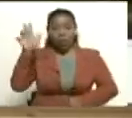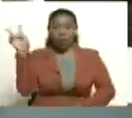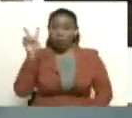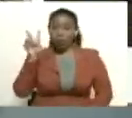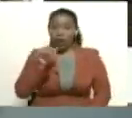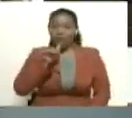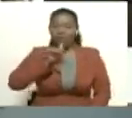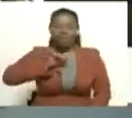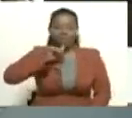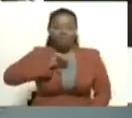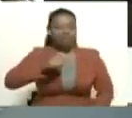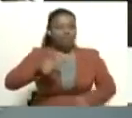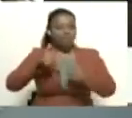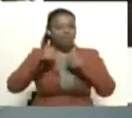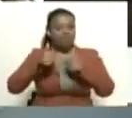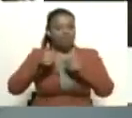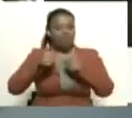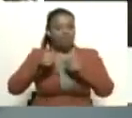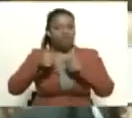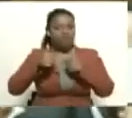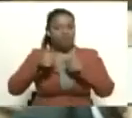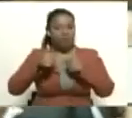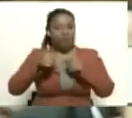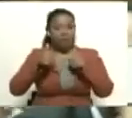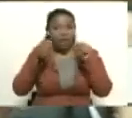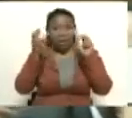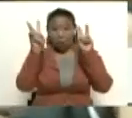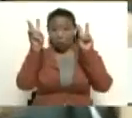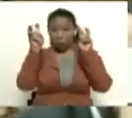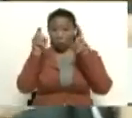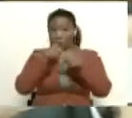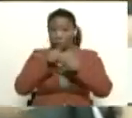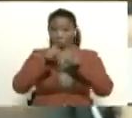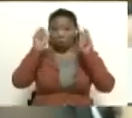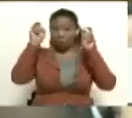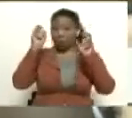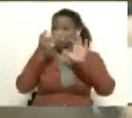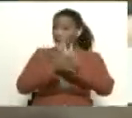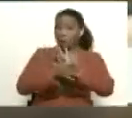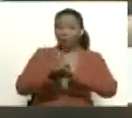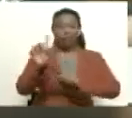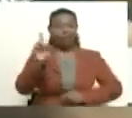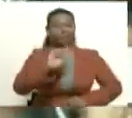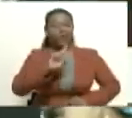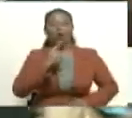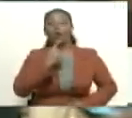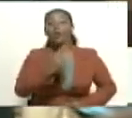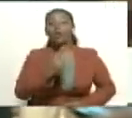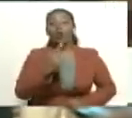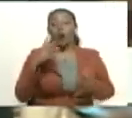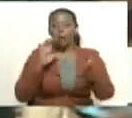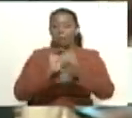resistido. Y no es nuevo lo del petróleo, se lo dijo el compañero